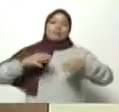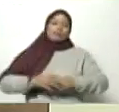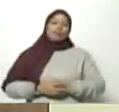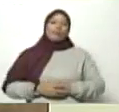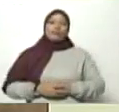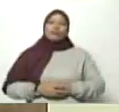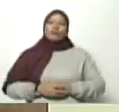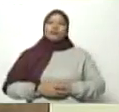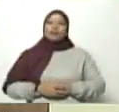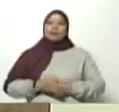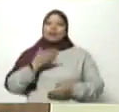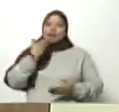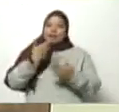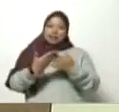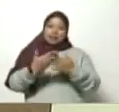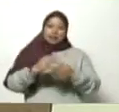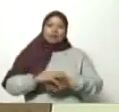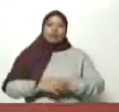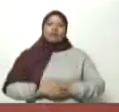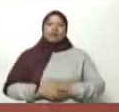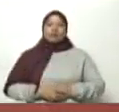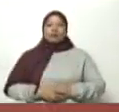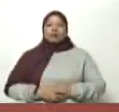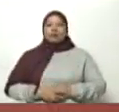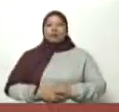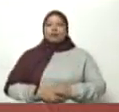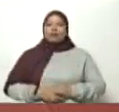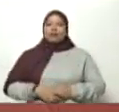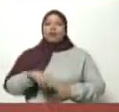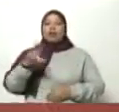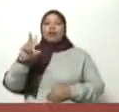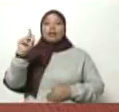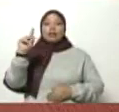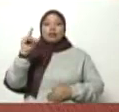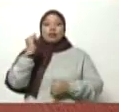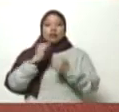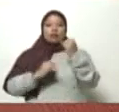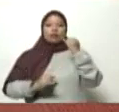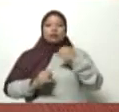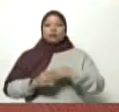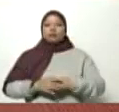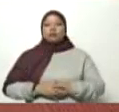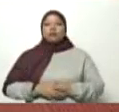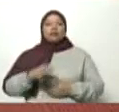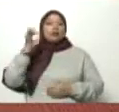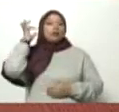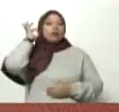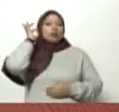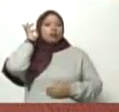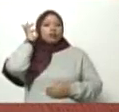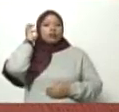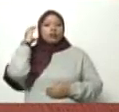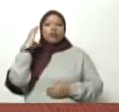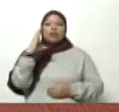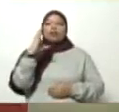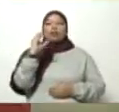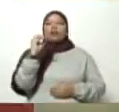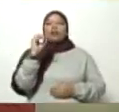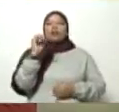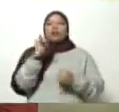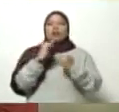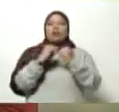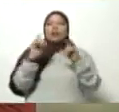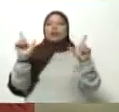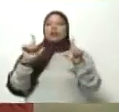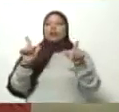Orden. Gracias. La tercera y última pregunta la realiza Andrea Romero por Canal I. Buenas